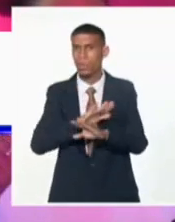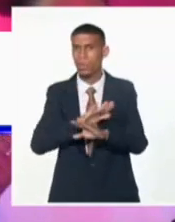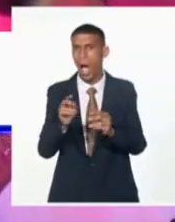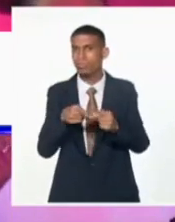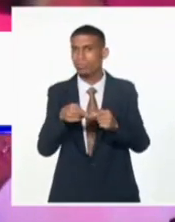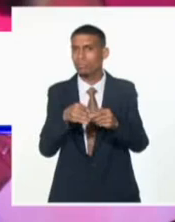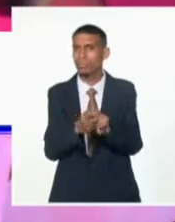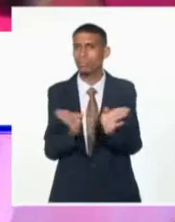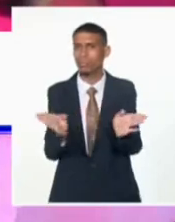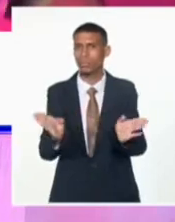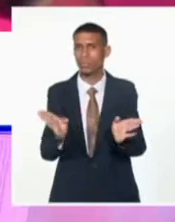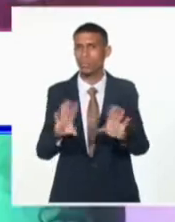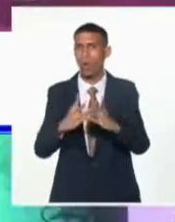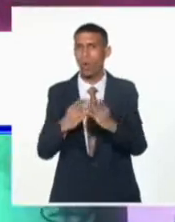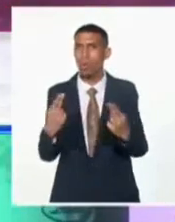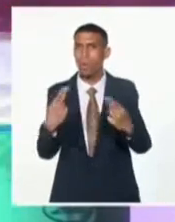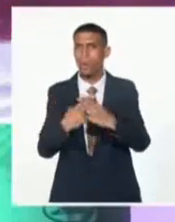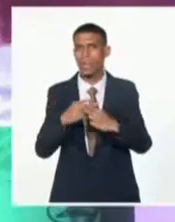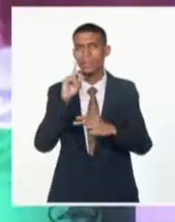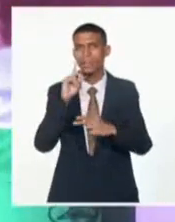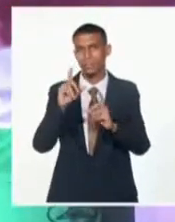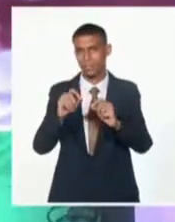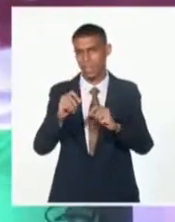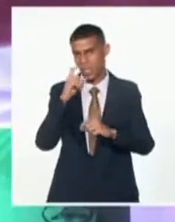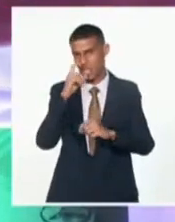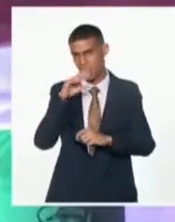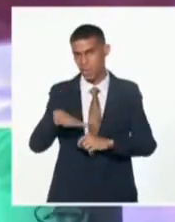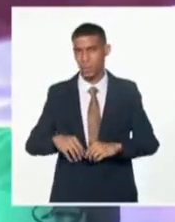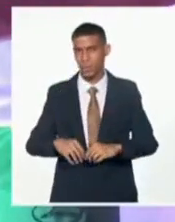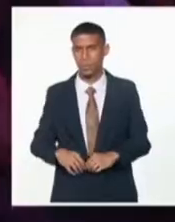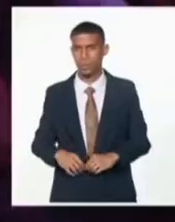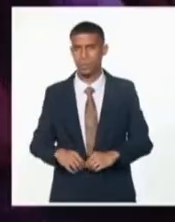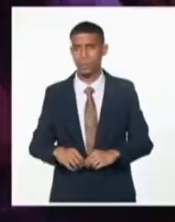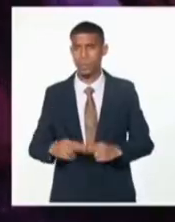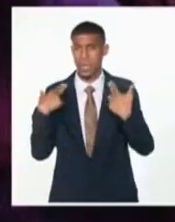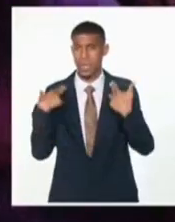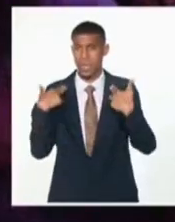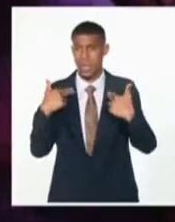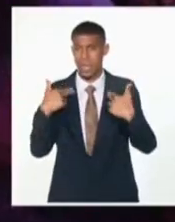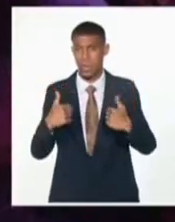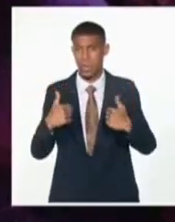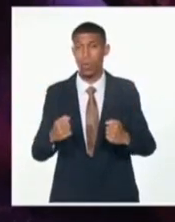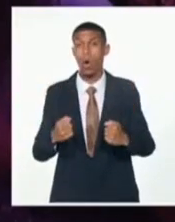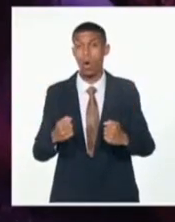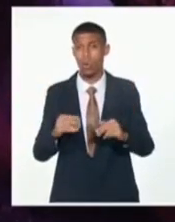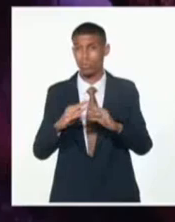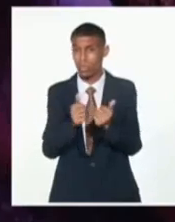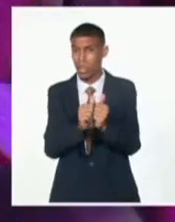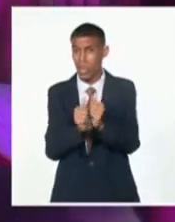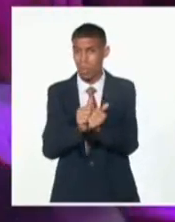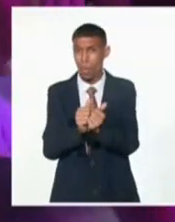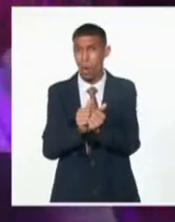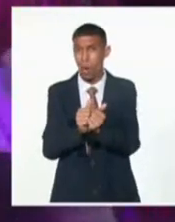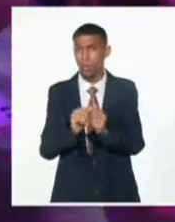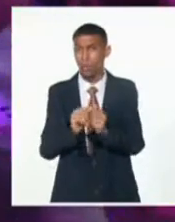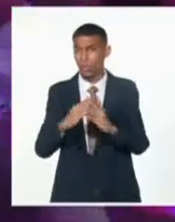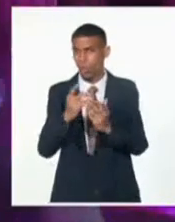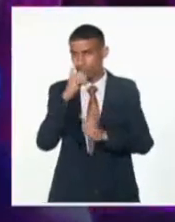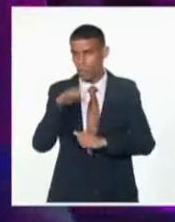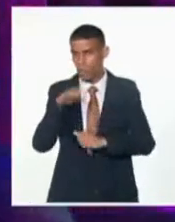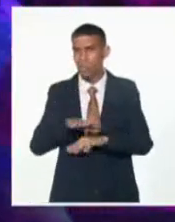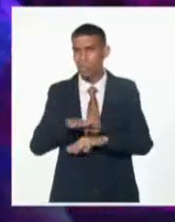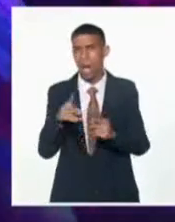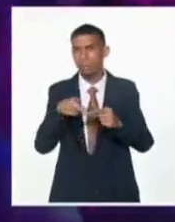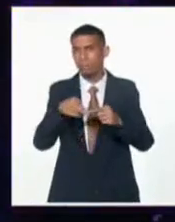Deportivos Escolares Nacionales. Así, Ramón Ají Fariña, director nacional de deporte escolar, dejó oficialmente inaugurados los Juegos en una